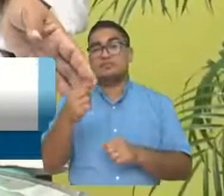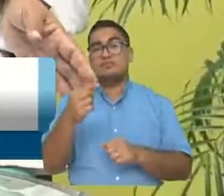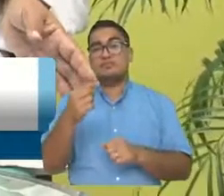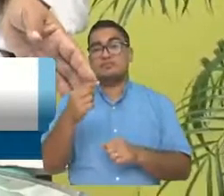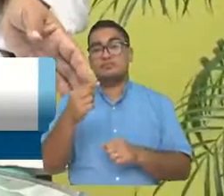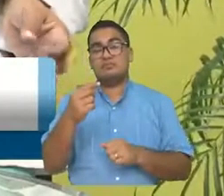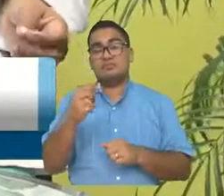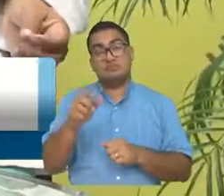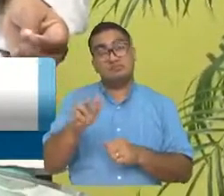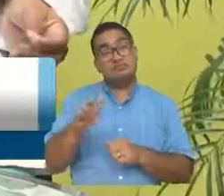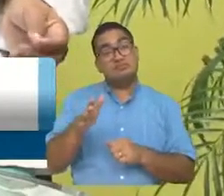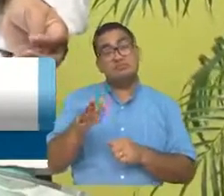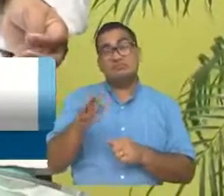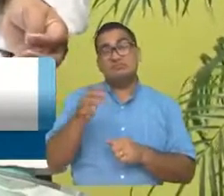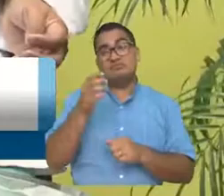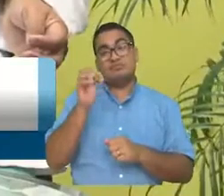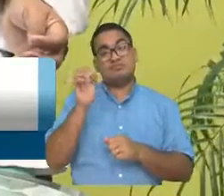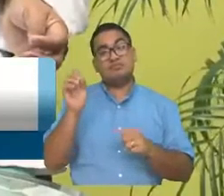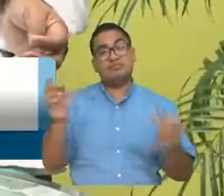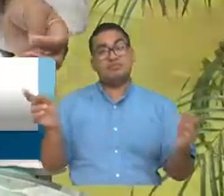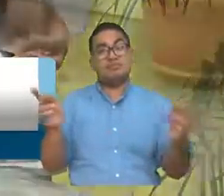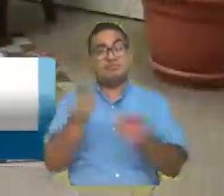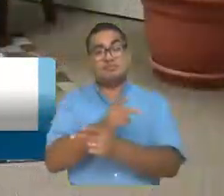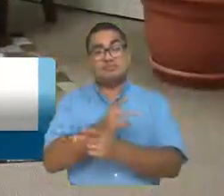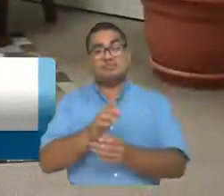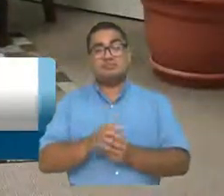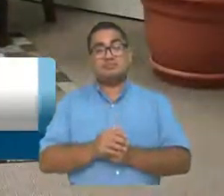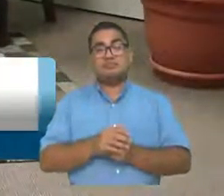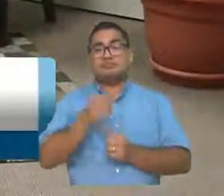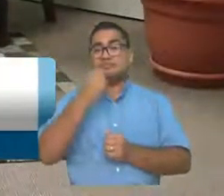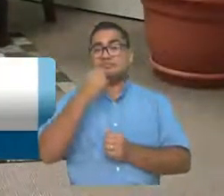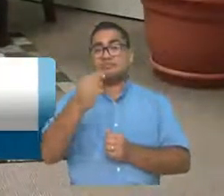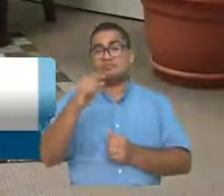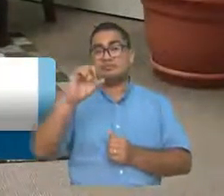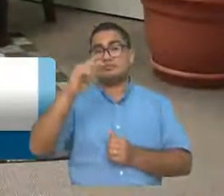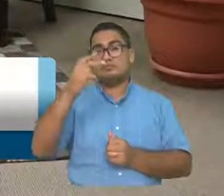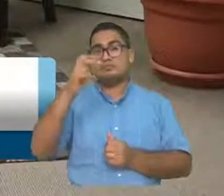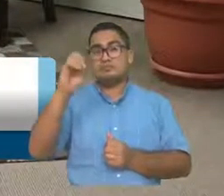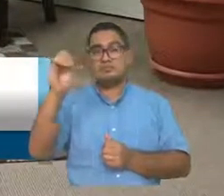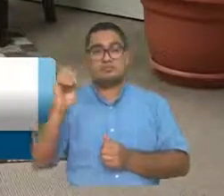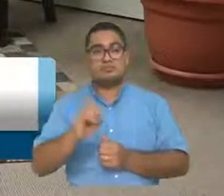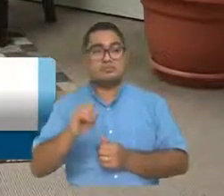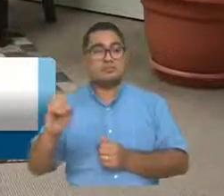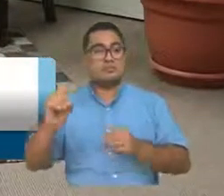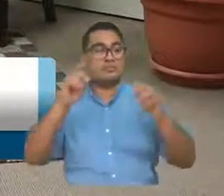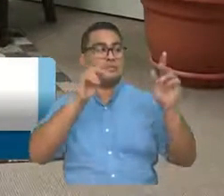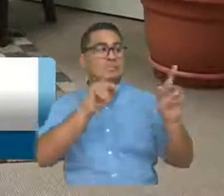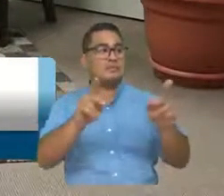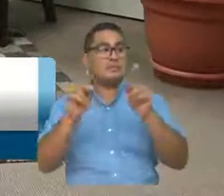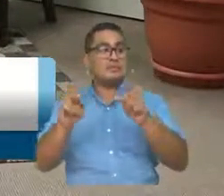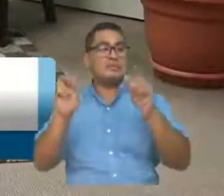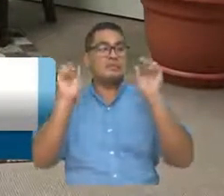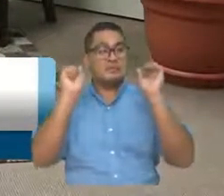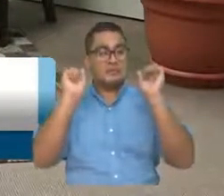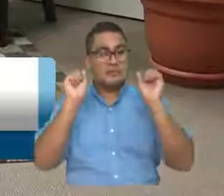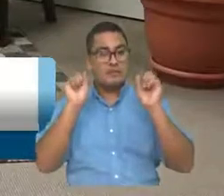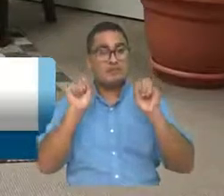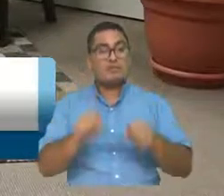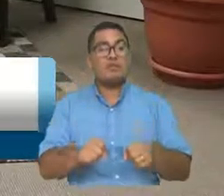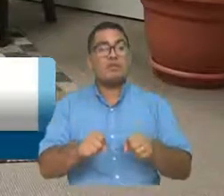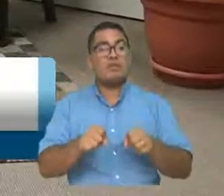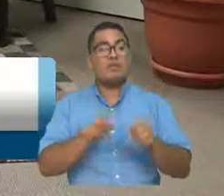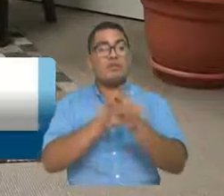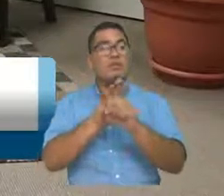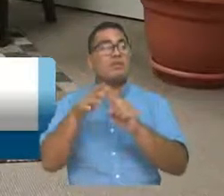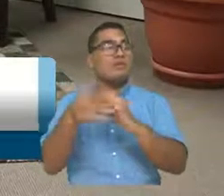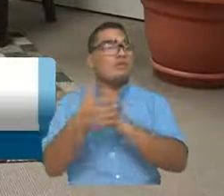ya de edad o la persona que tiene una enfermedad asociada, ese sí se va a ver reflejada la enfermedad ya de una forma ya no tan leve,